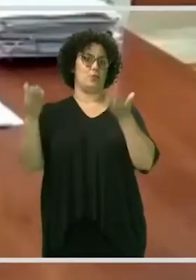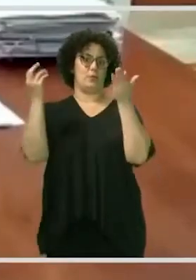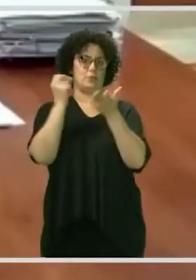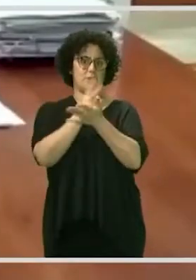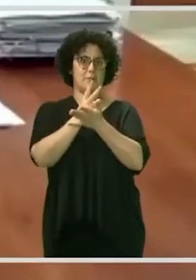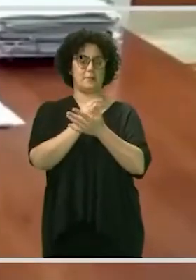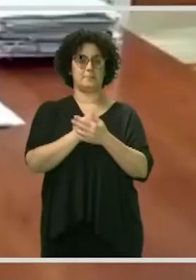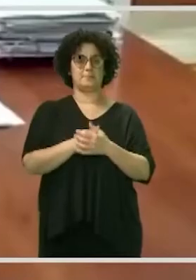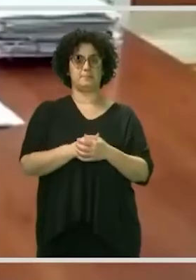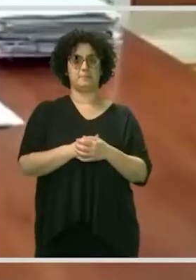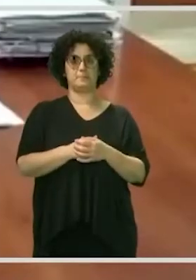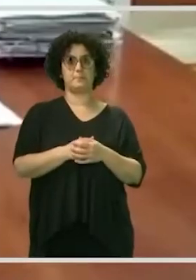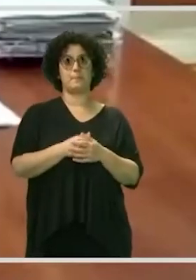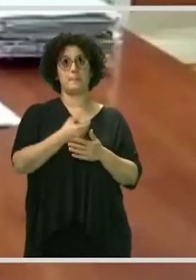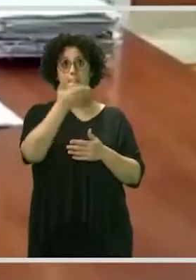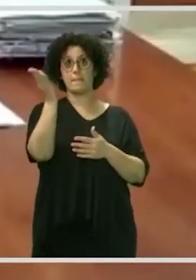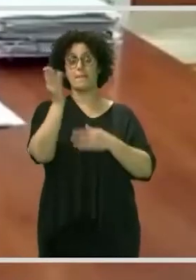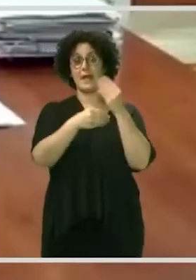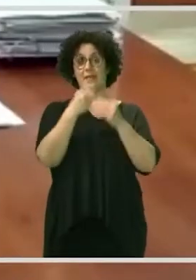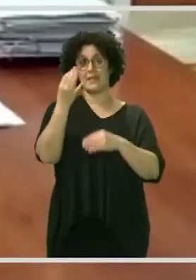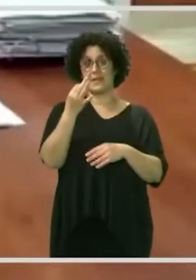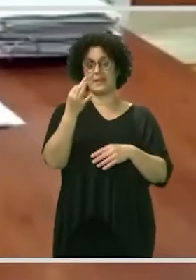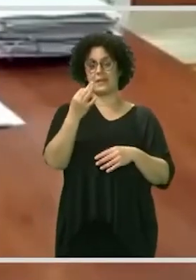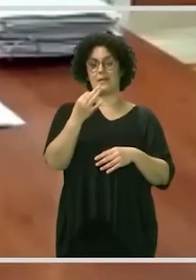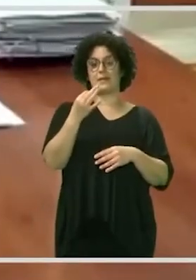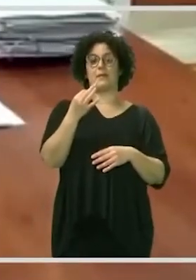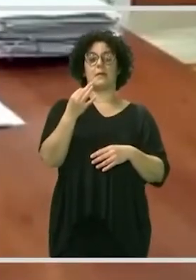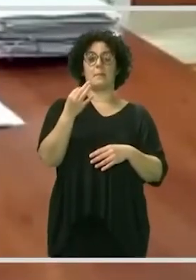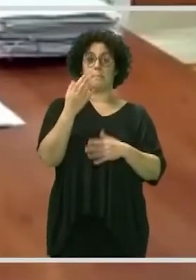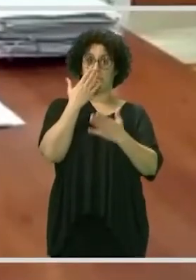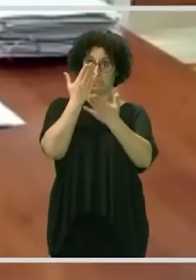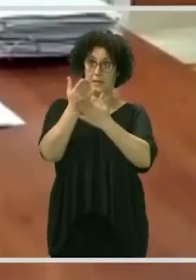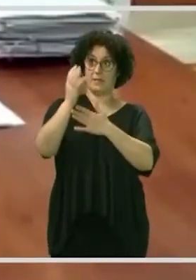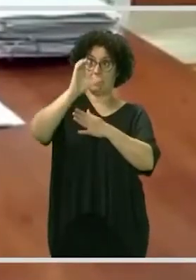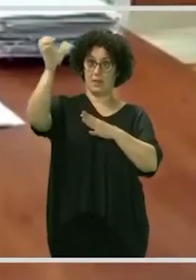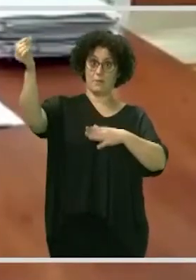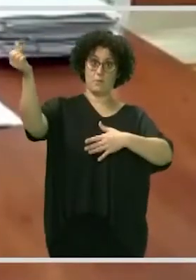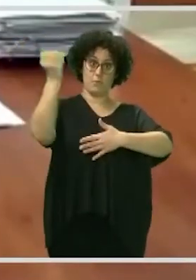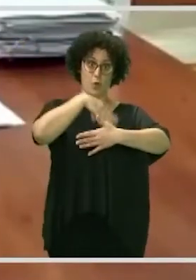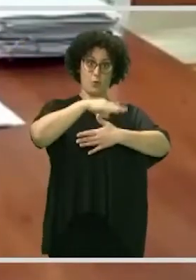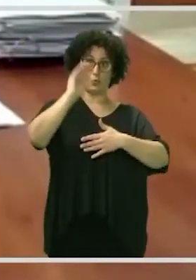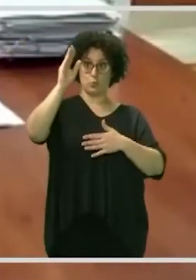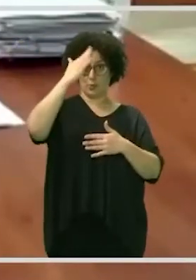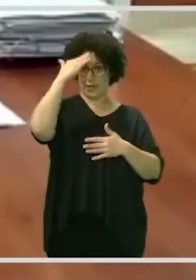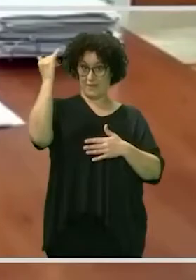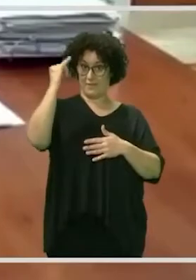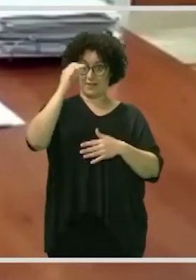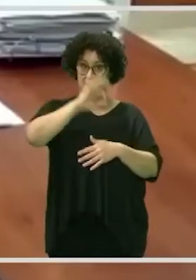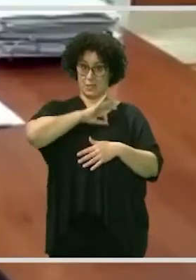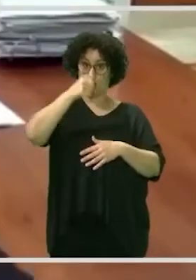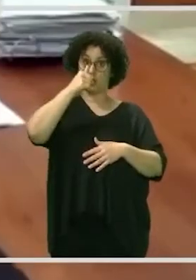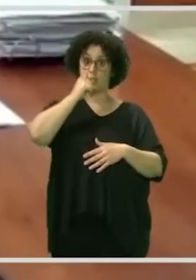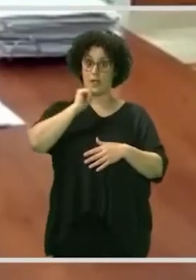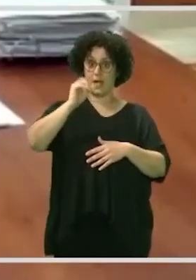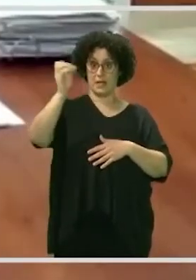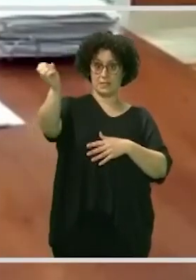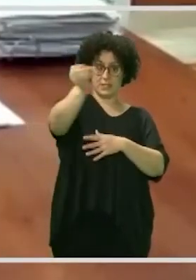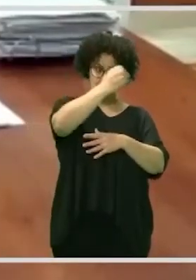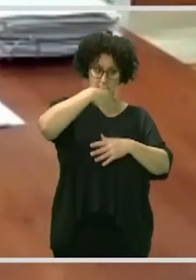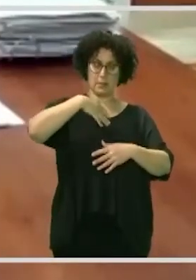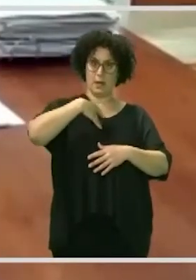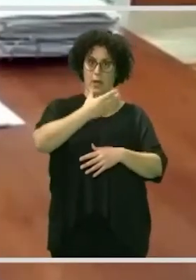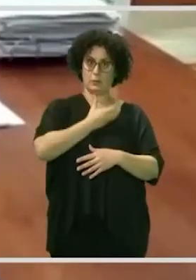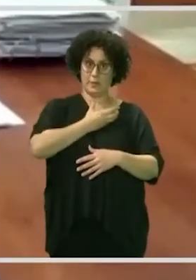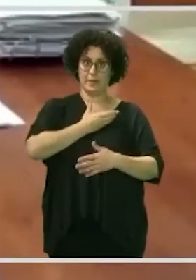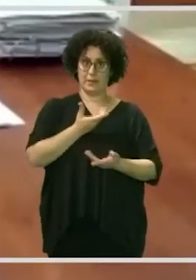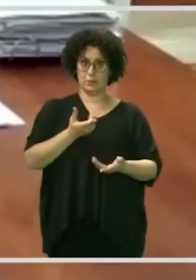que tienen ustedes que hacer es pedirle a los fondos que nos debe su jefe, el señor Sánchez, que nos lo haga llegar a los ayuntamientos, porque